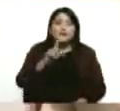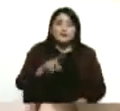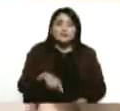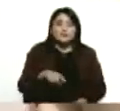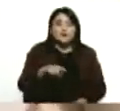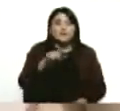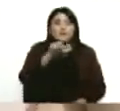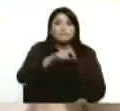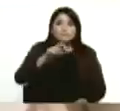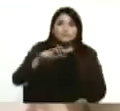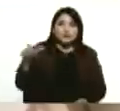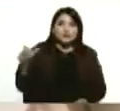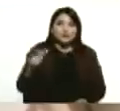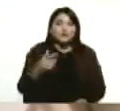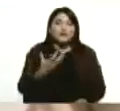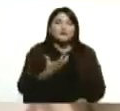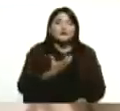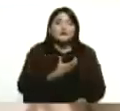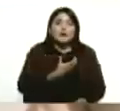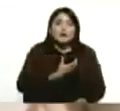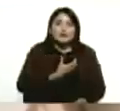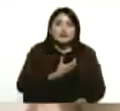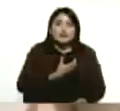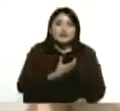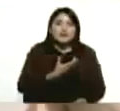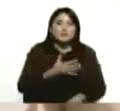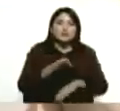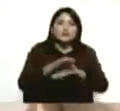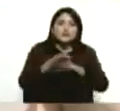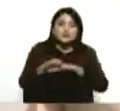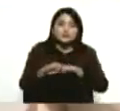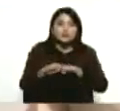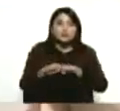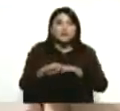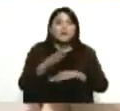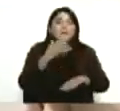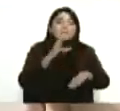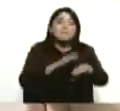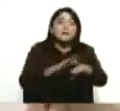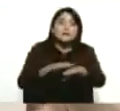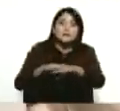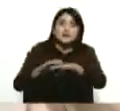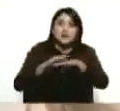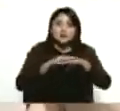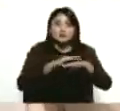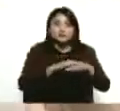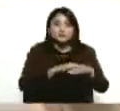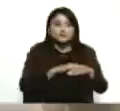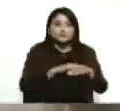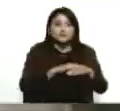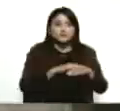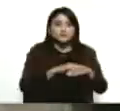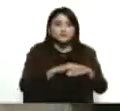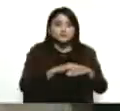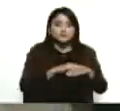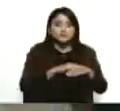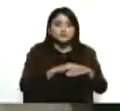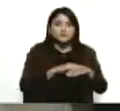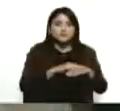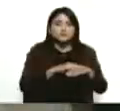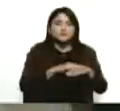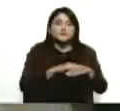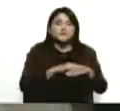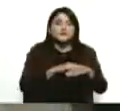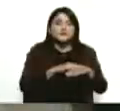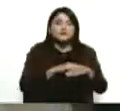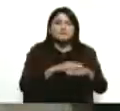de los municipios del país, de los estados del país, que pedían solamente que se pusiera orden en